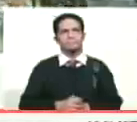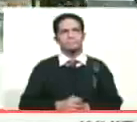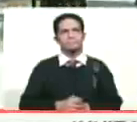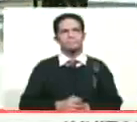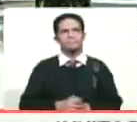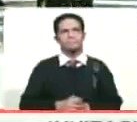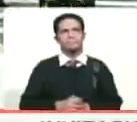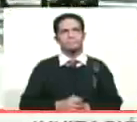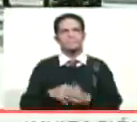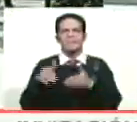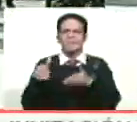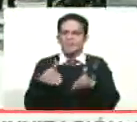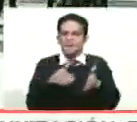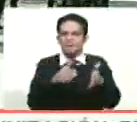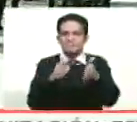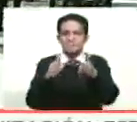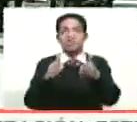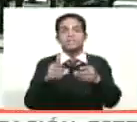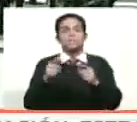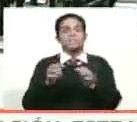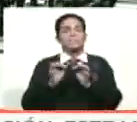El camino ha sido largo.